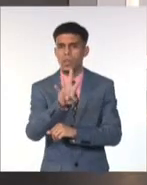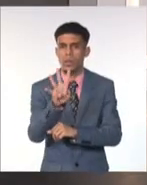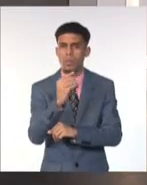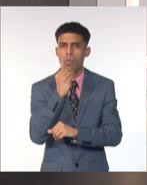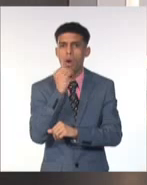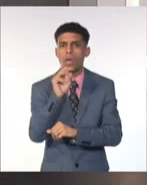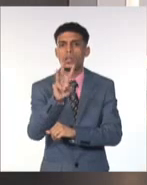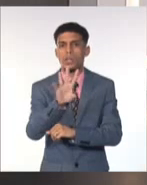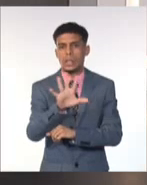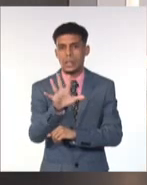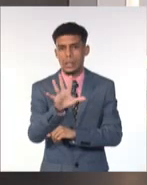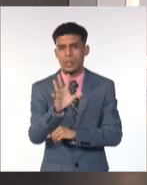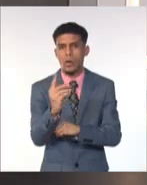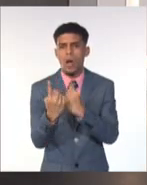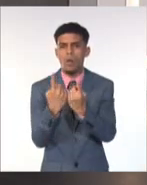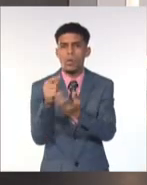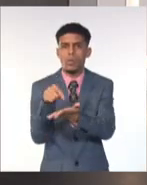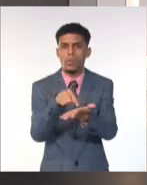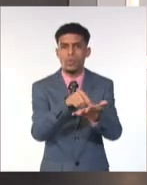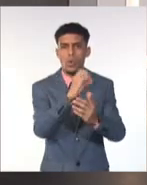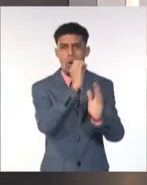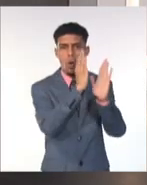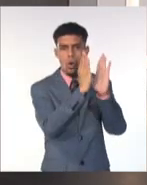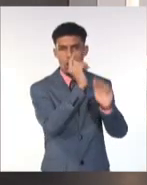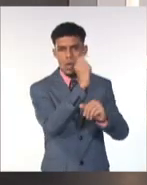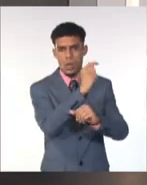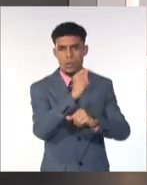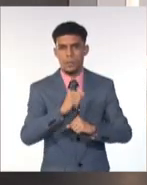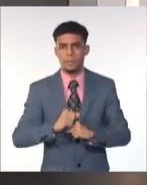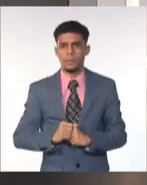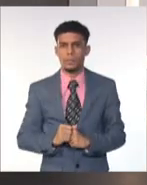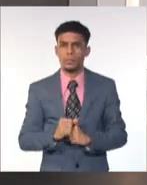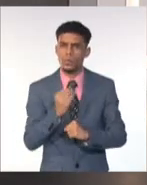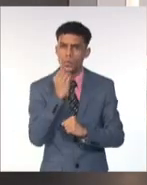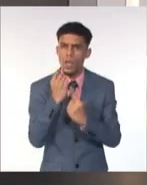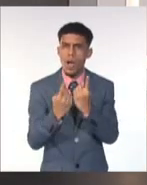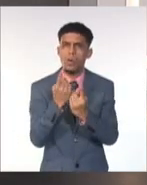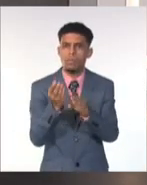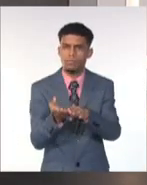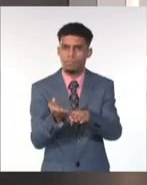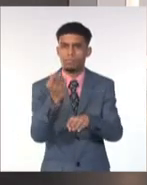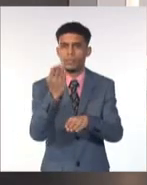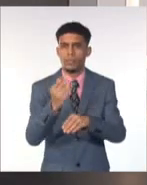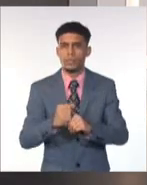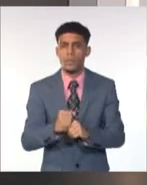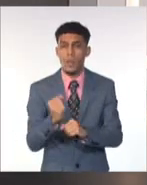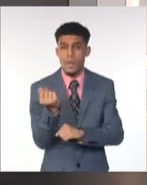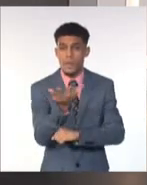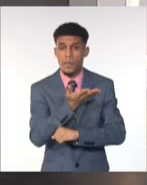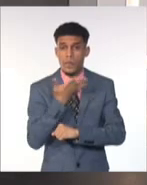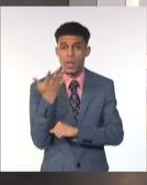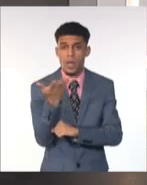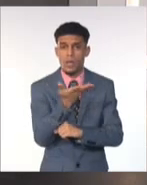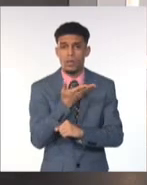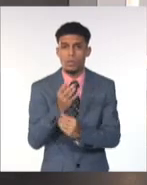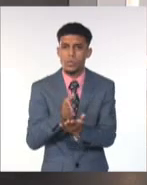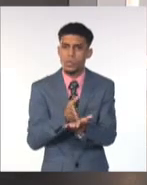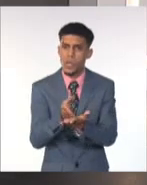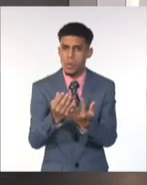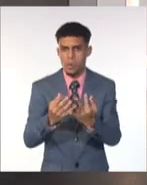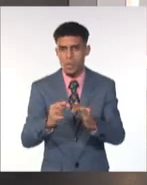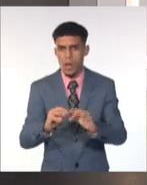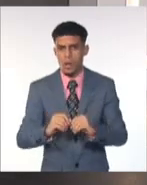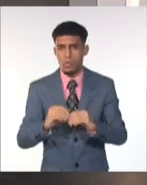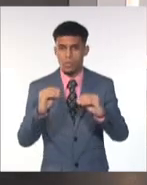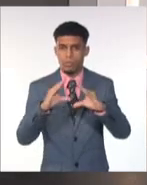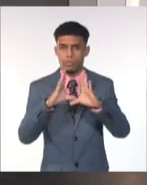grados en localidades del oriente cubano, con algún valor que puede ser puntualmente superior. El viento va a continuar siendo variable débil durante la